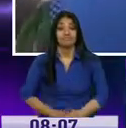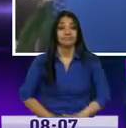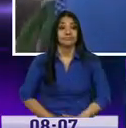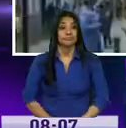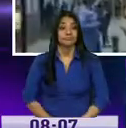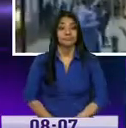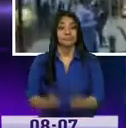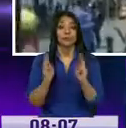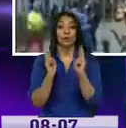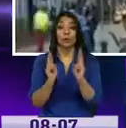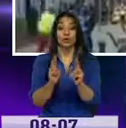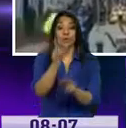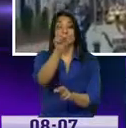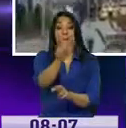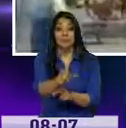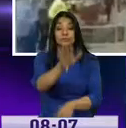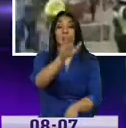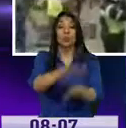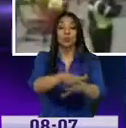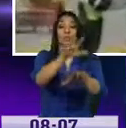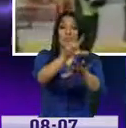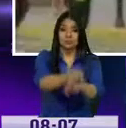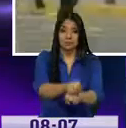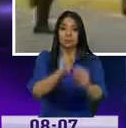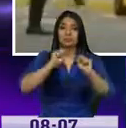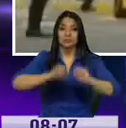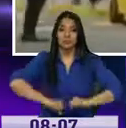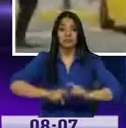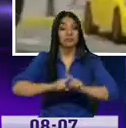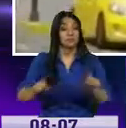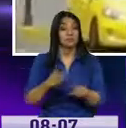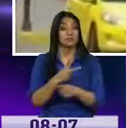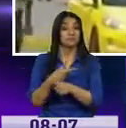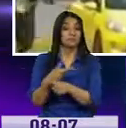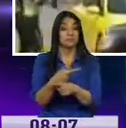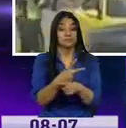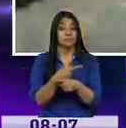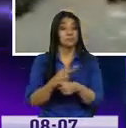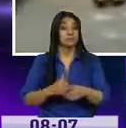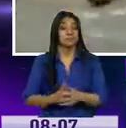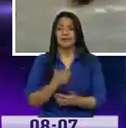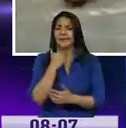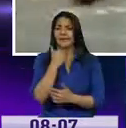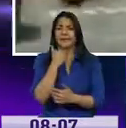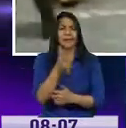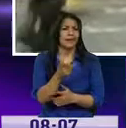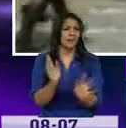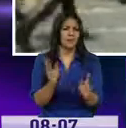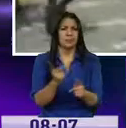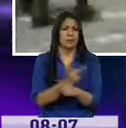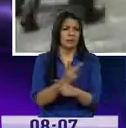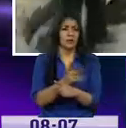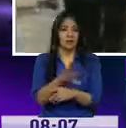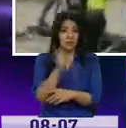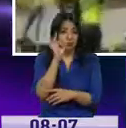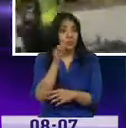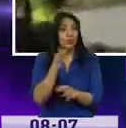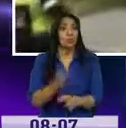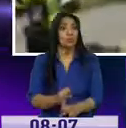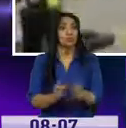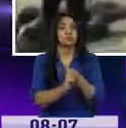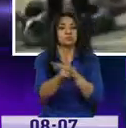aparezcan los culpables de esto o el culpable de esto. Pero hay que tener mucho cuidado. Eso algo llevaba y lo pillaron y salió en